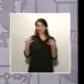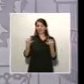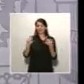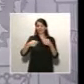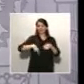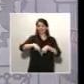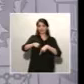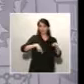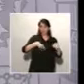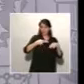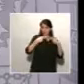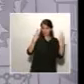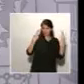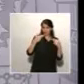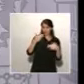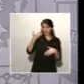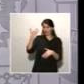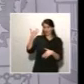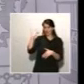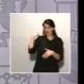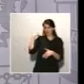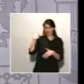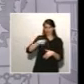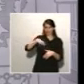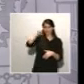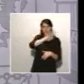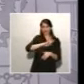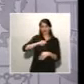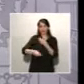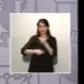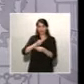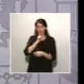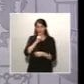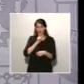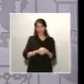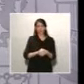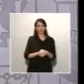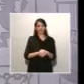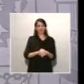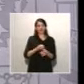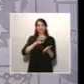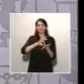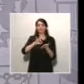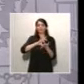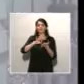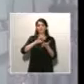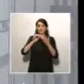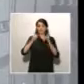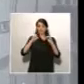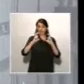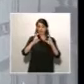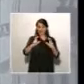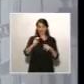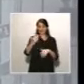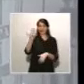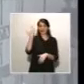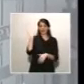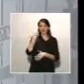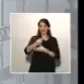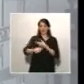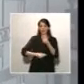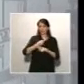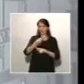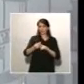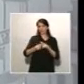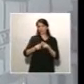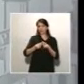durante el día de ayer en España. Los servicios de cercanías fueron ayer utilizados por un número de personas similar